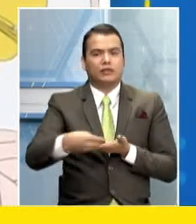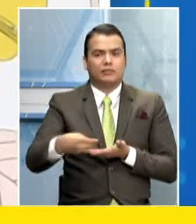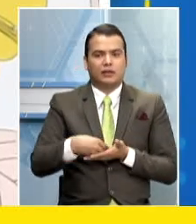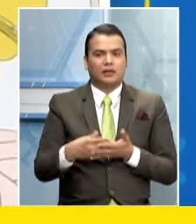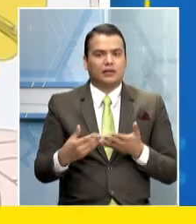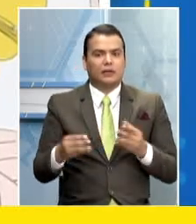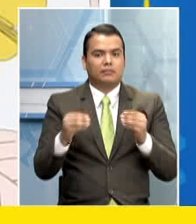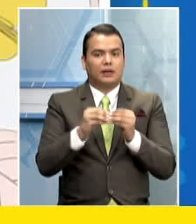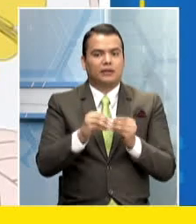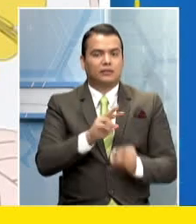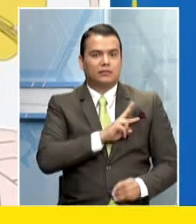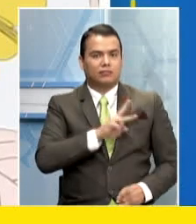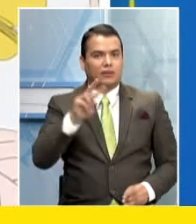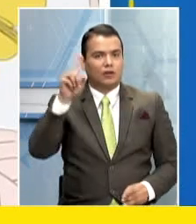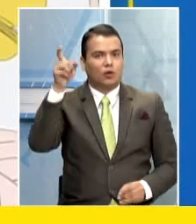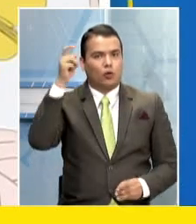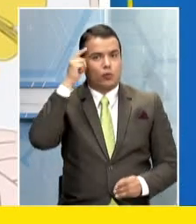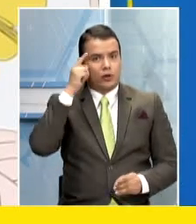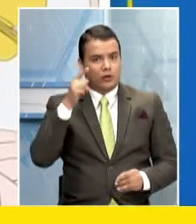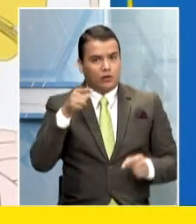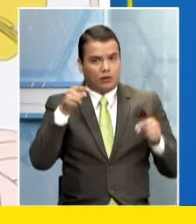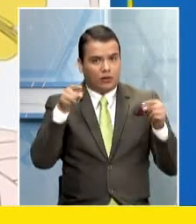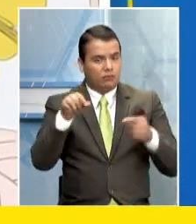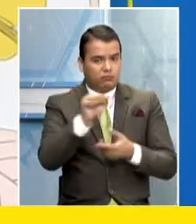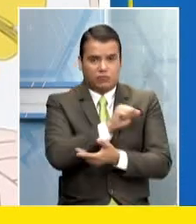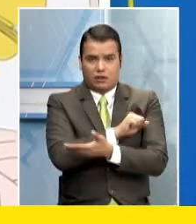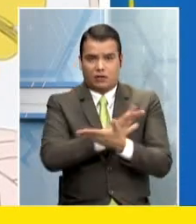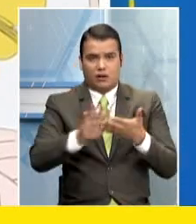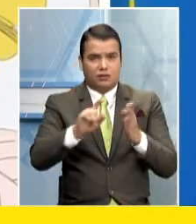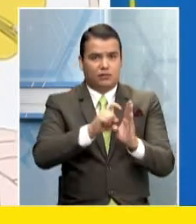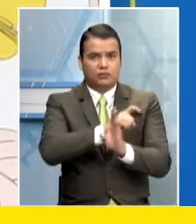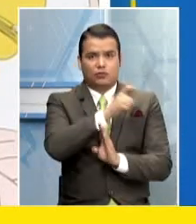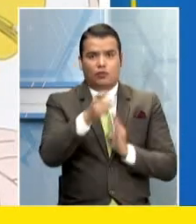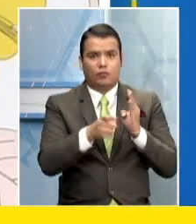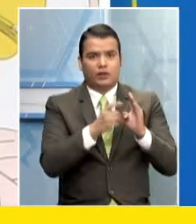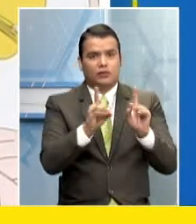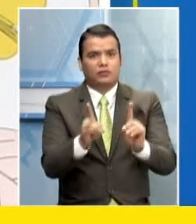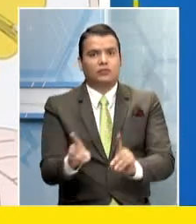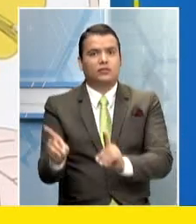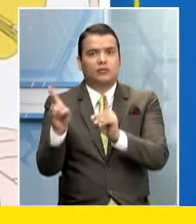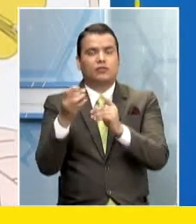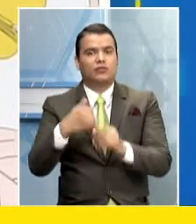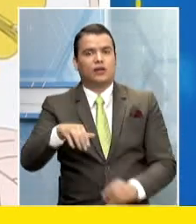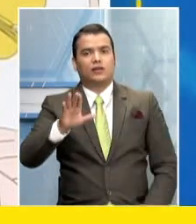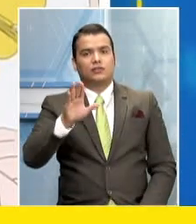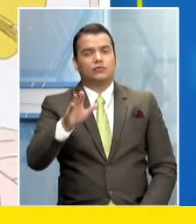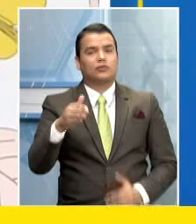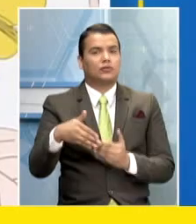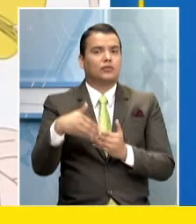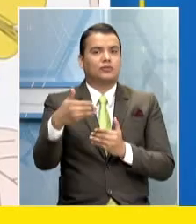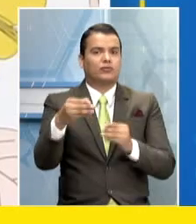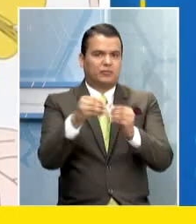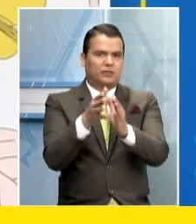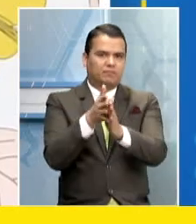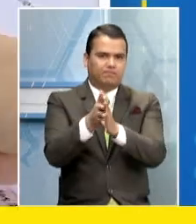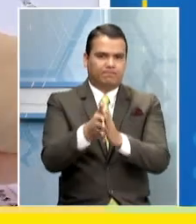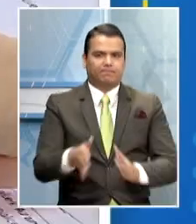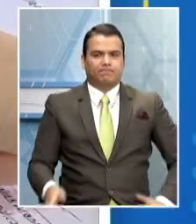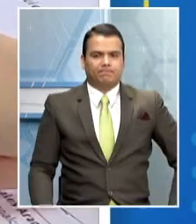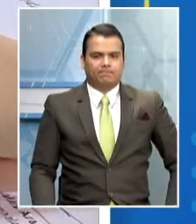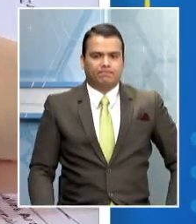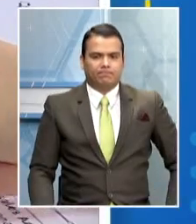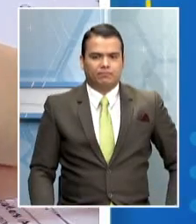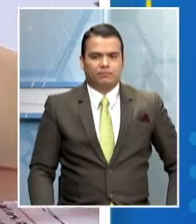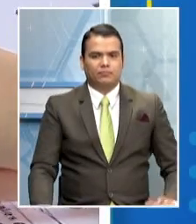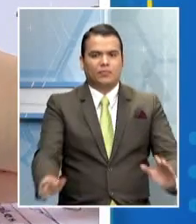que desde la Gobernación del Valle es totalmente gratuito nuestro diplomado y que más adelante daremos información sobre ello.